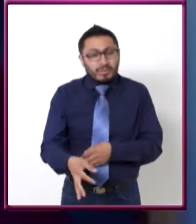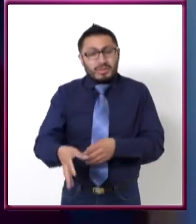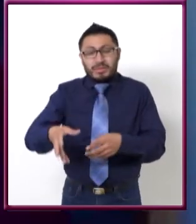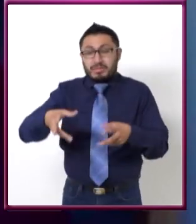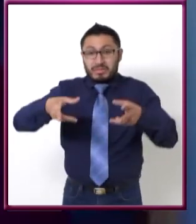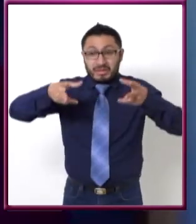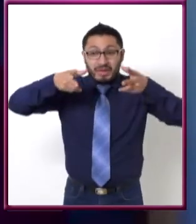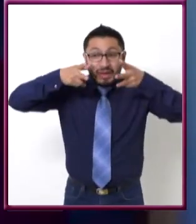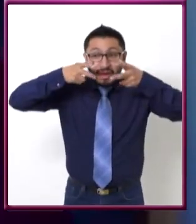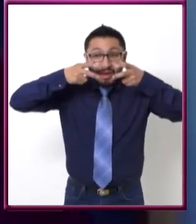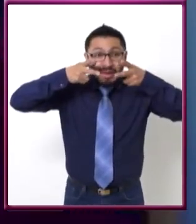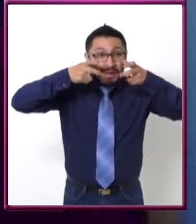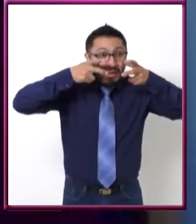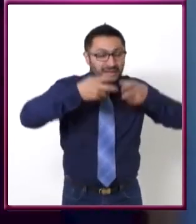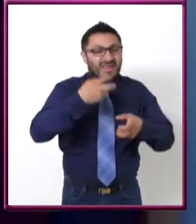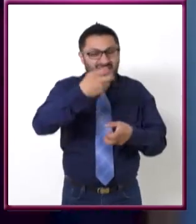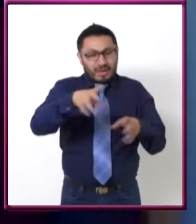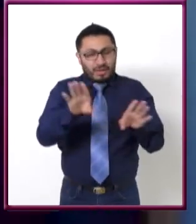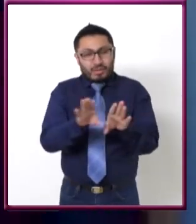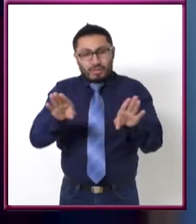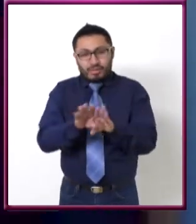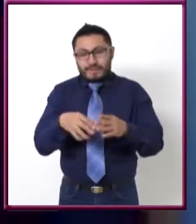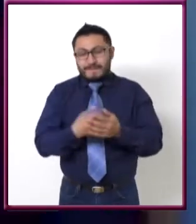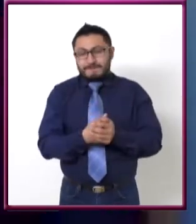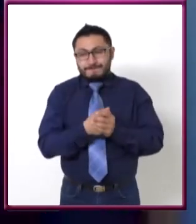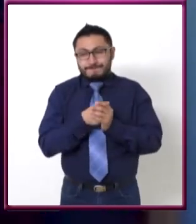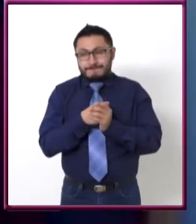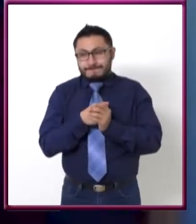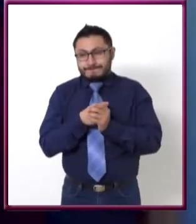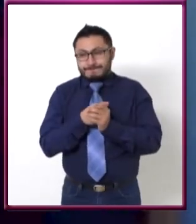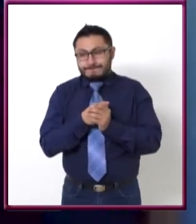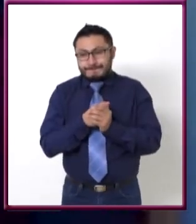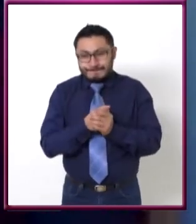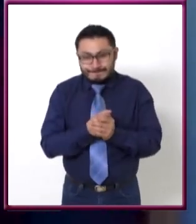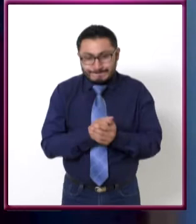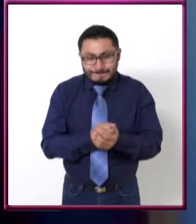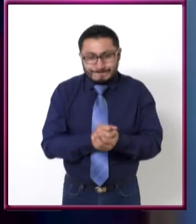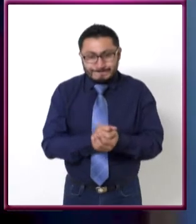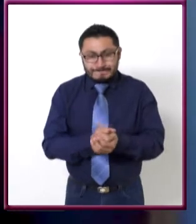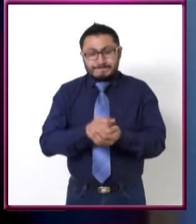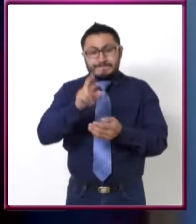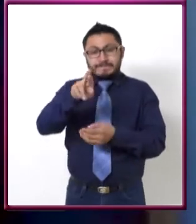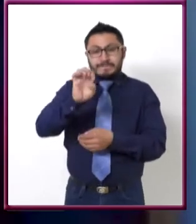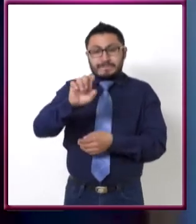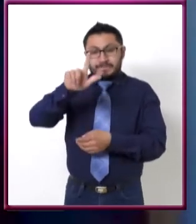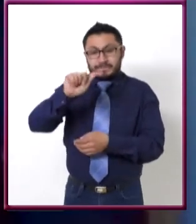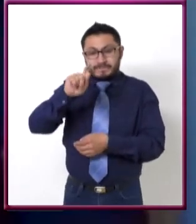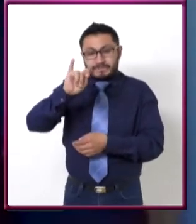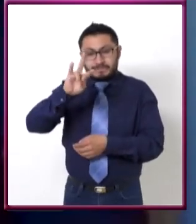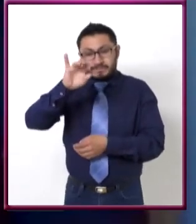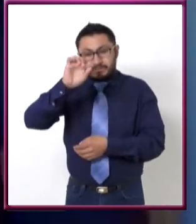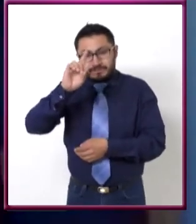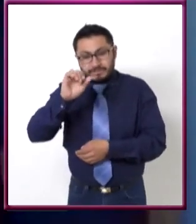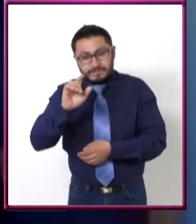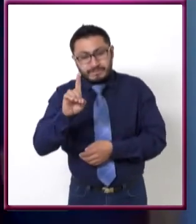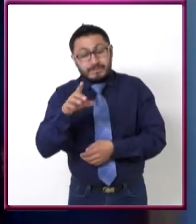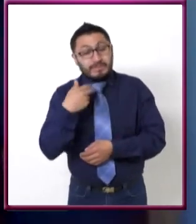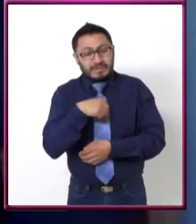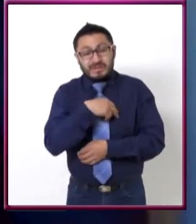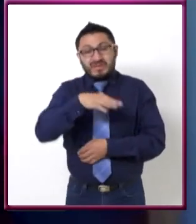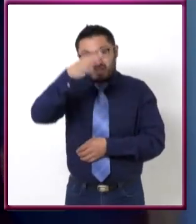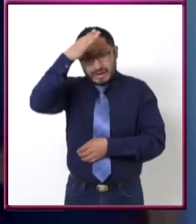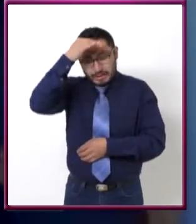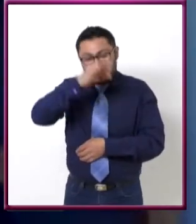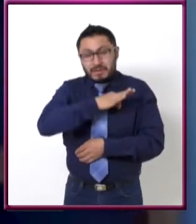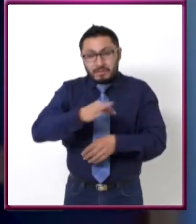aprender. O sea, ahí es donde entra toda la cuestión de la reactividad, ¿sí? Nosotros